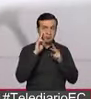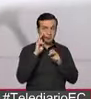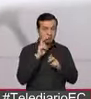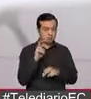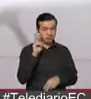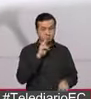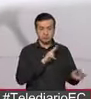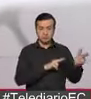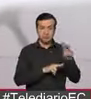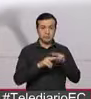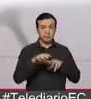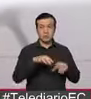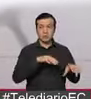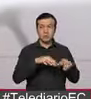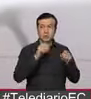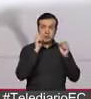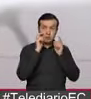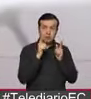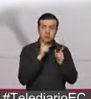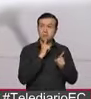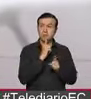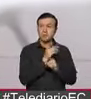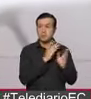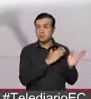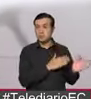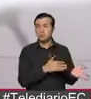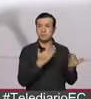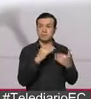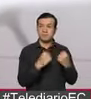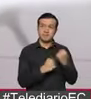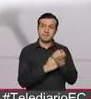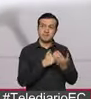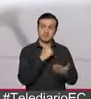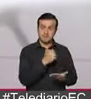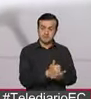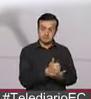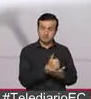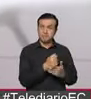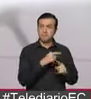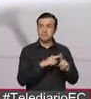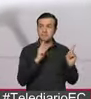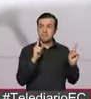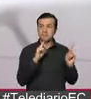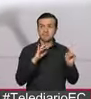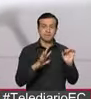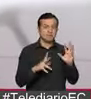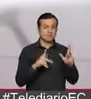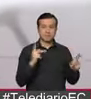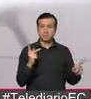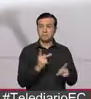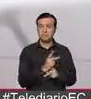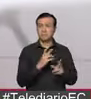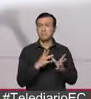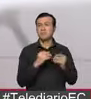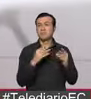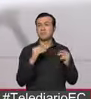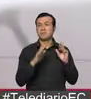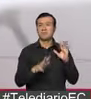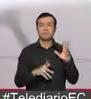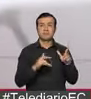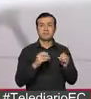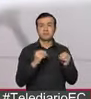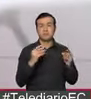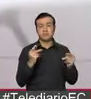también para actividades de inteligencia eso lo estamos fortaleciendo pero la delincuencia masificada la delincuencia que ya